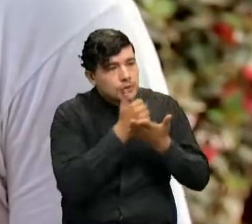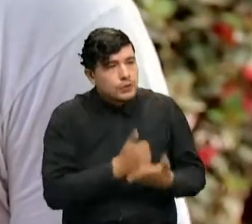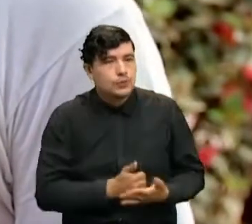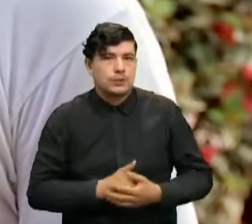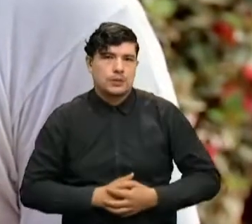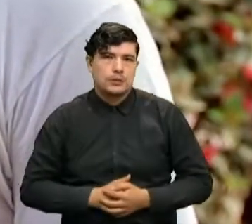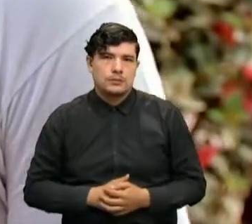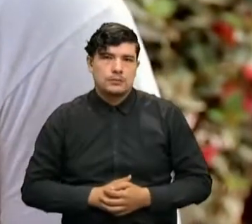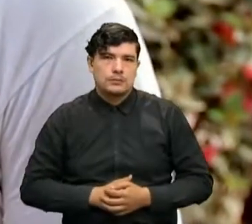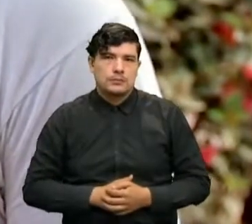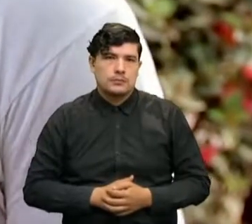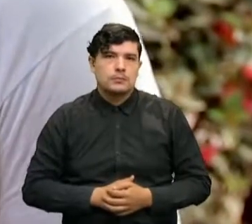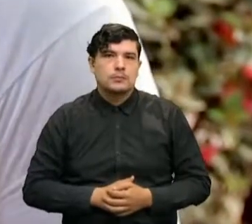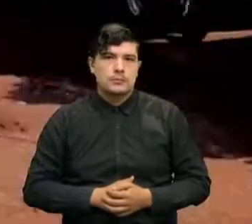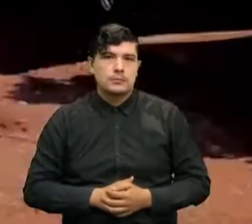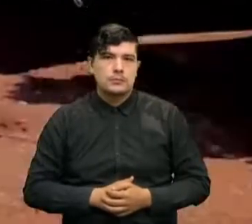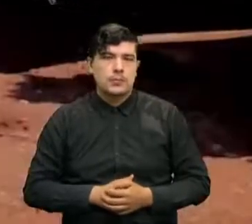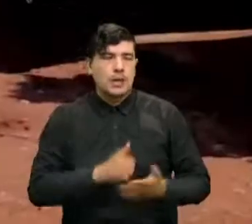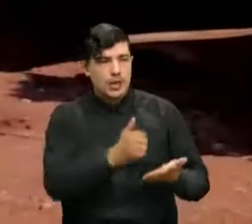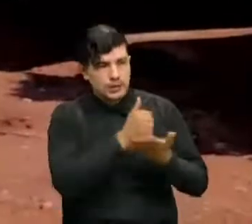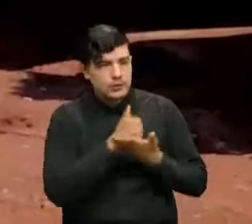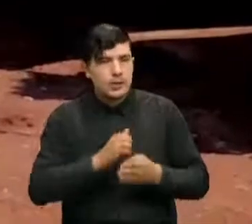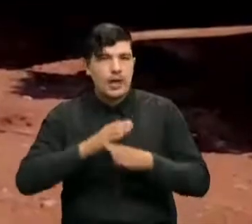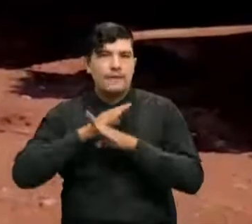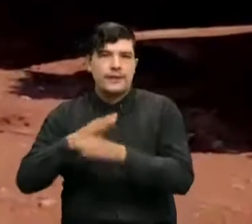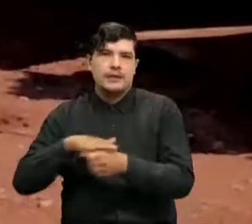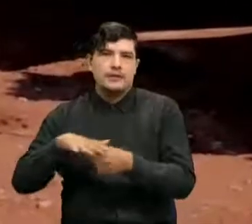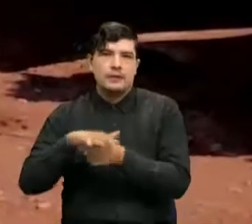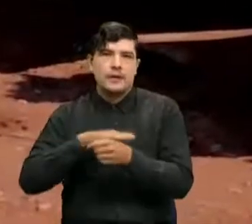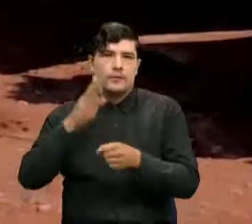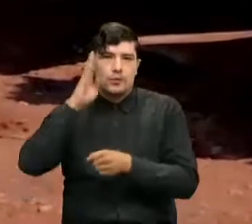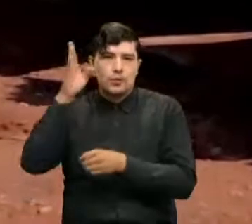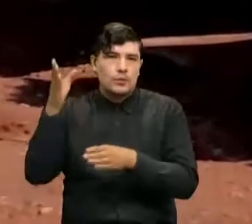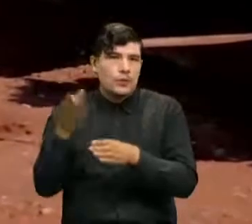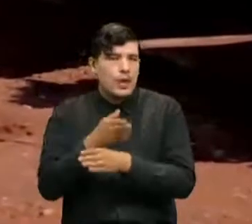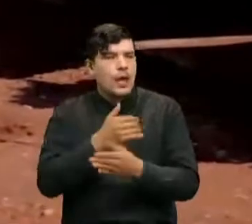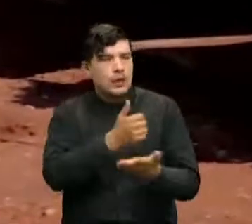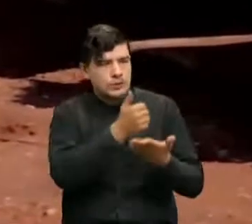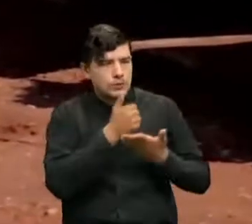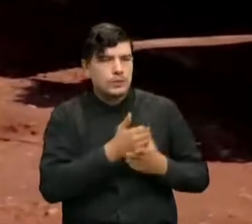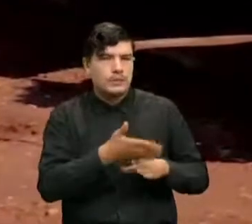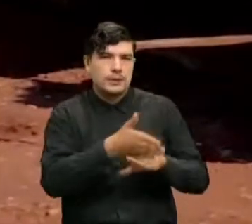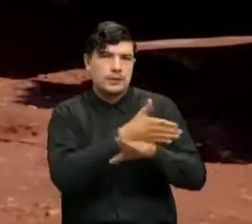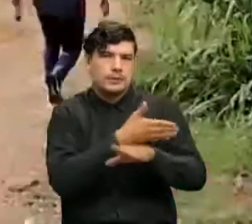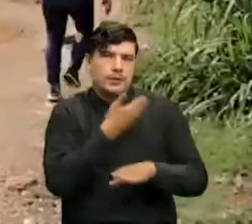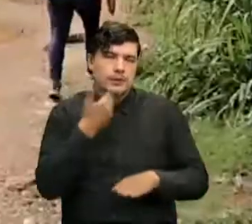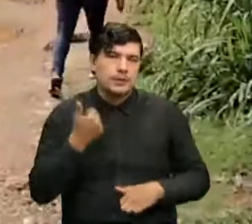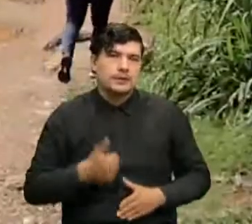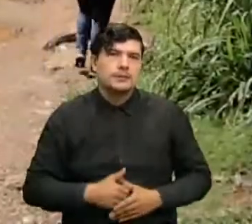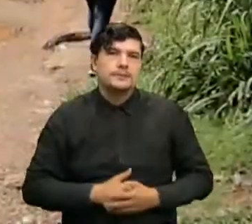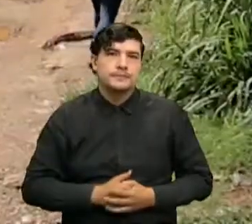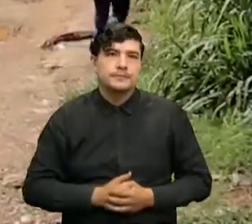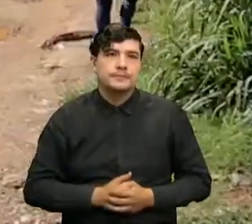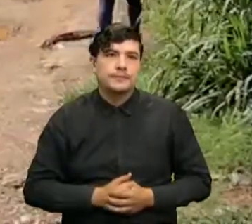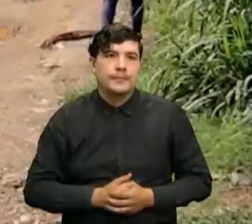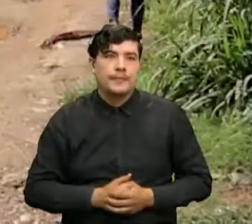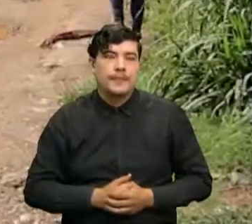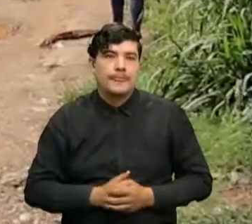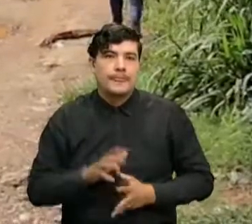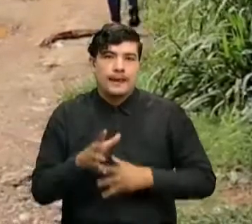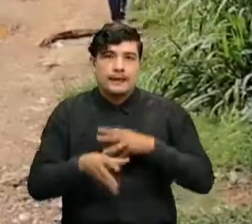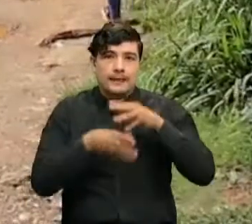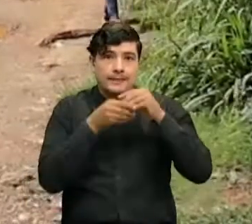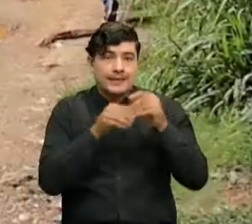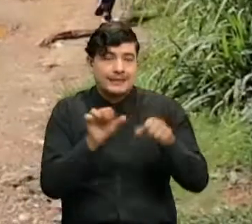tragedia que después tengamos que lamentar. A esta problemática del daño de la vía se suma el tráfico pesado que está pasando por